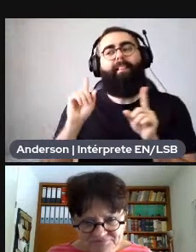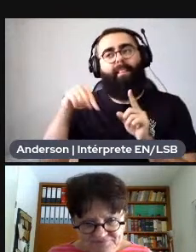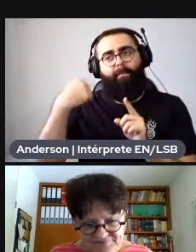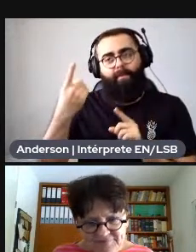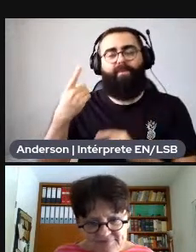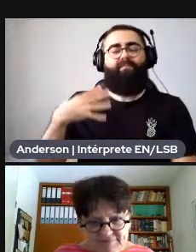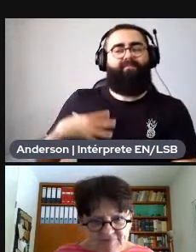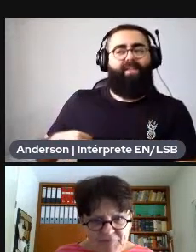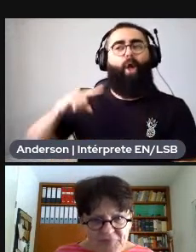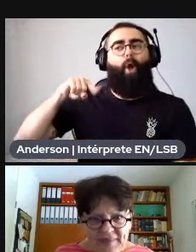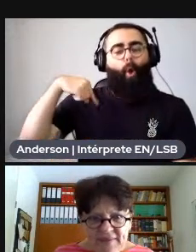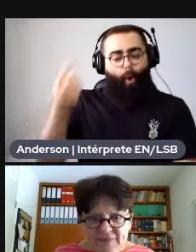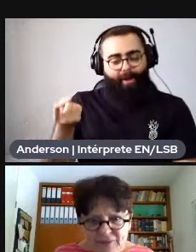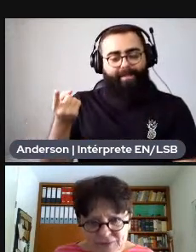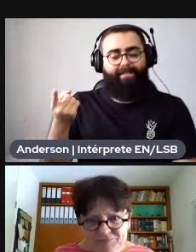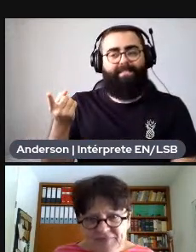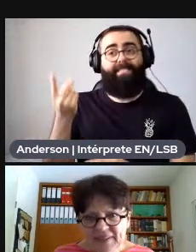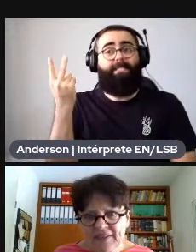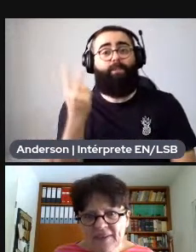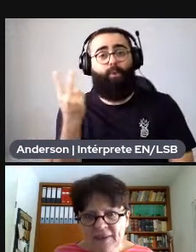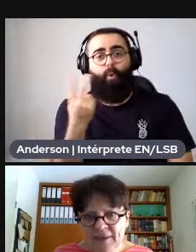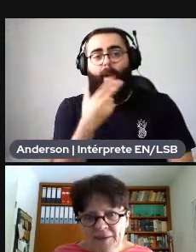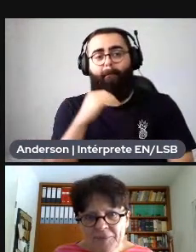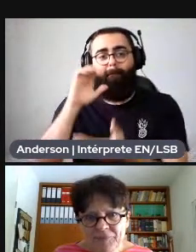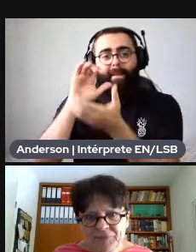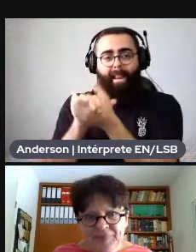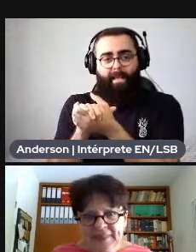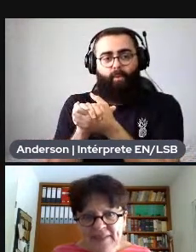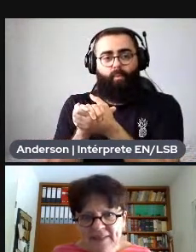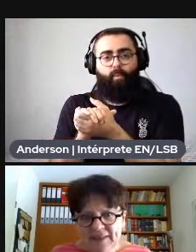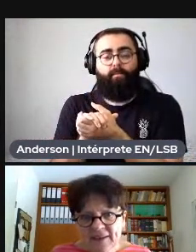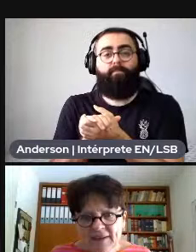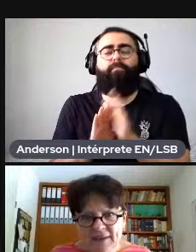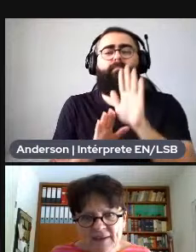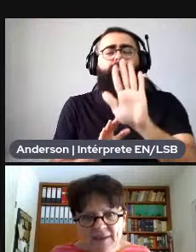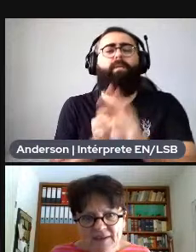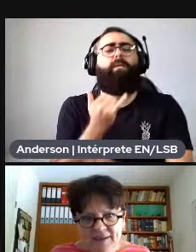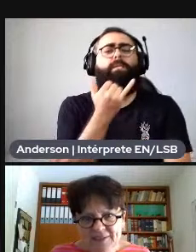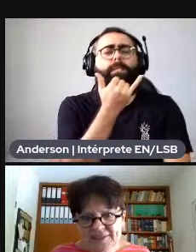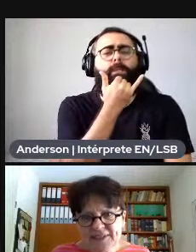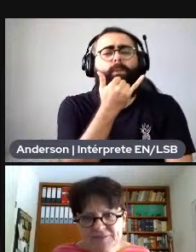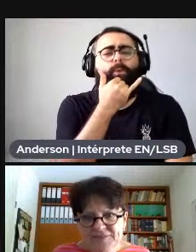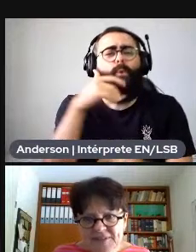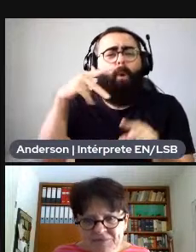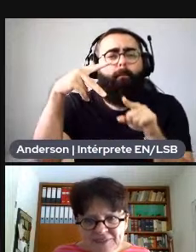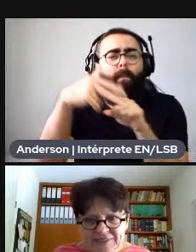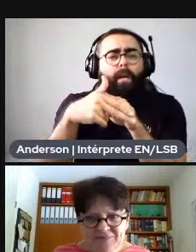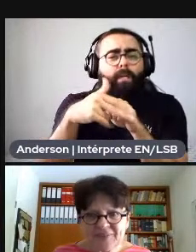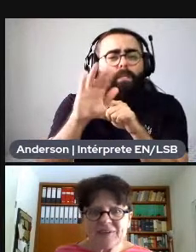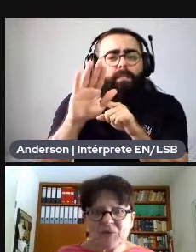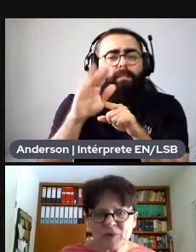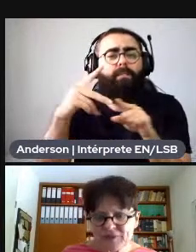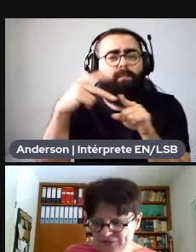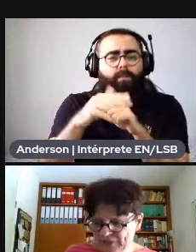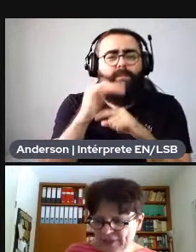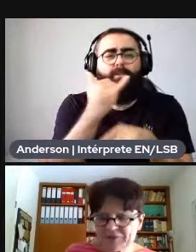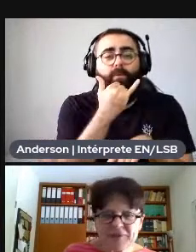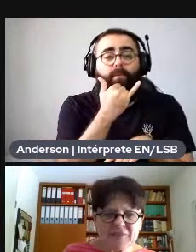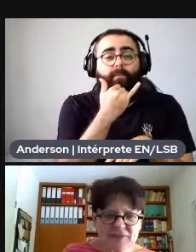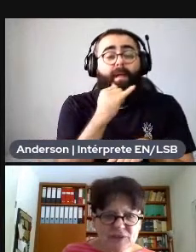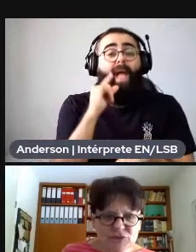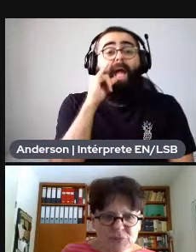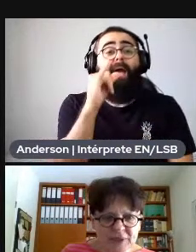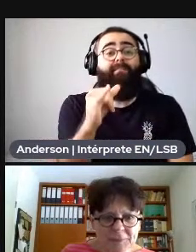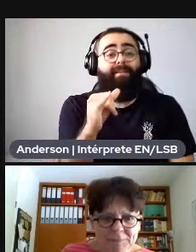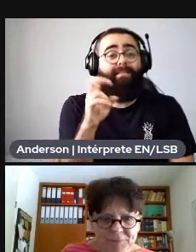marido. Hella. So, Hella, we have I 5 more minutes, okay? What you